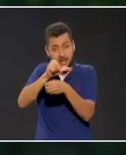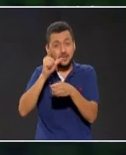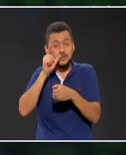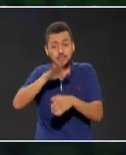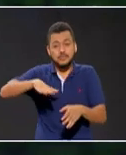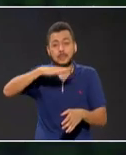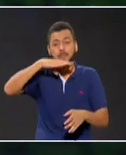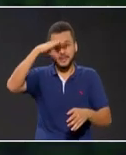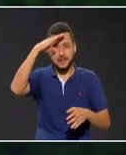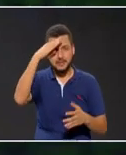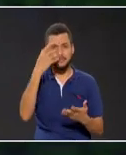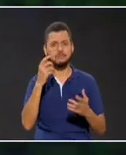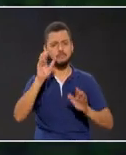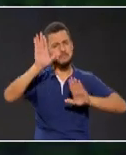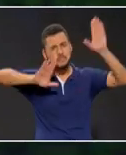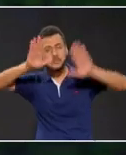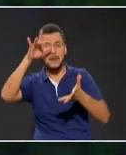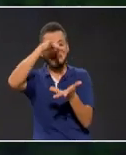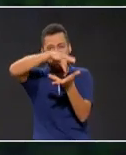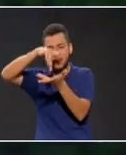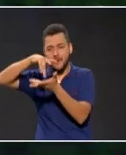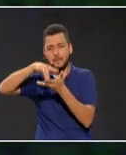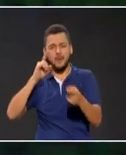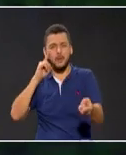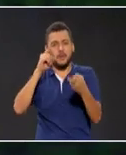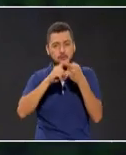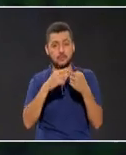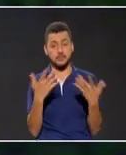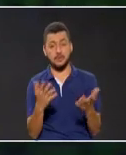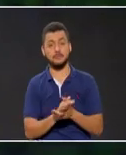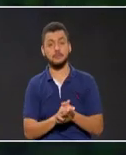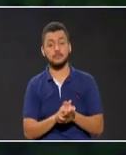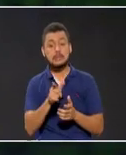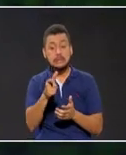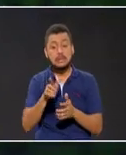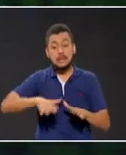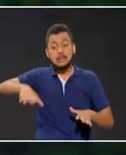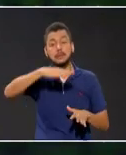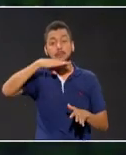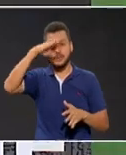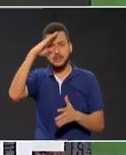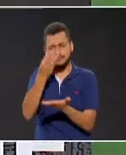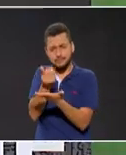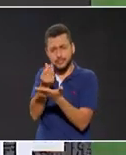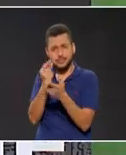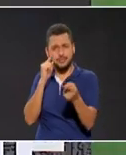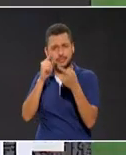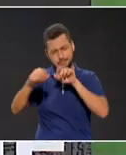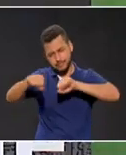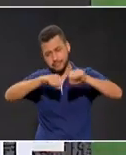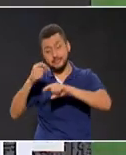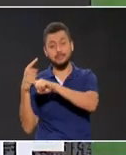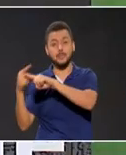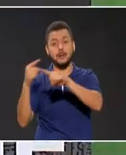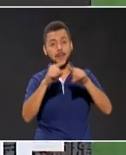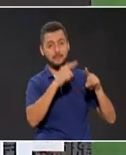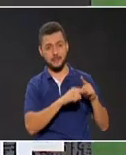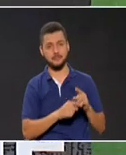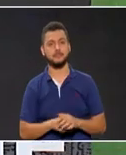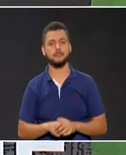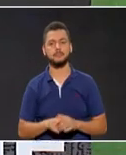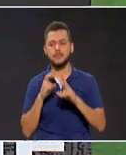participación, que esté ligado al desarrollo local de cada territorio y, por último, que la economía local también se dinamice. Termina esta ronda